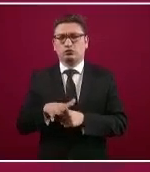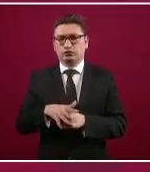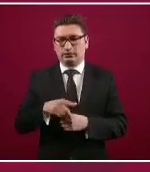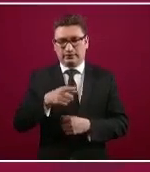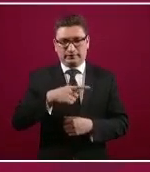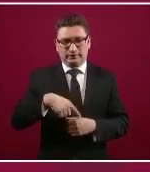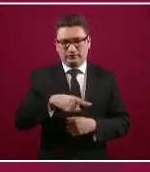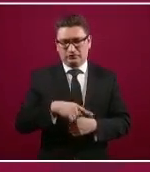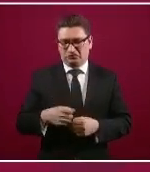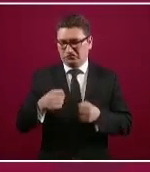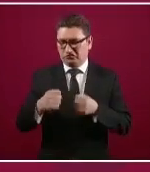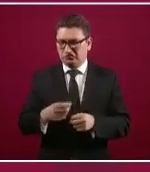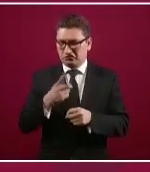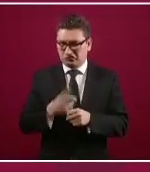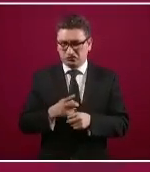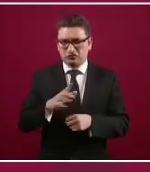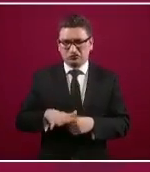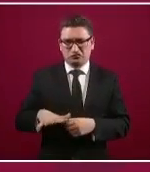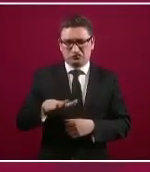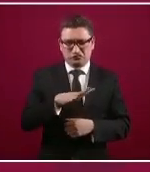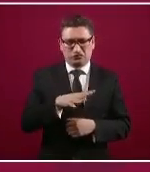garantizar la seguridad pública, ¿no? El decoro,